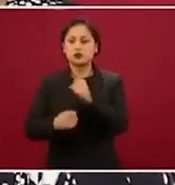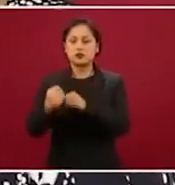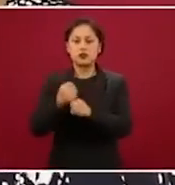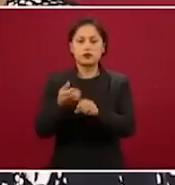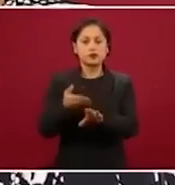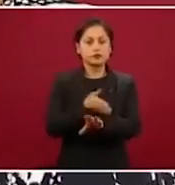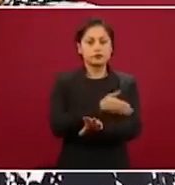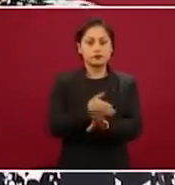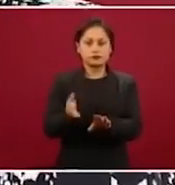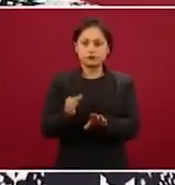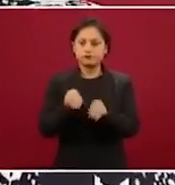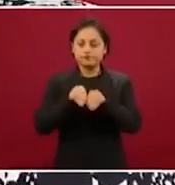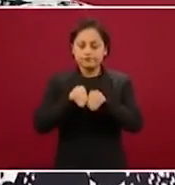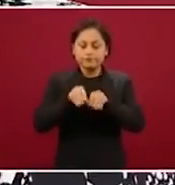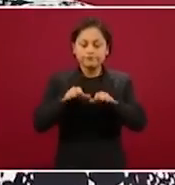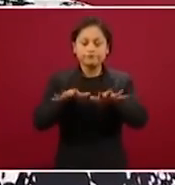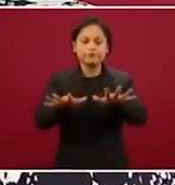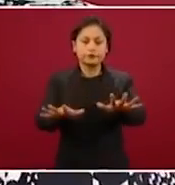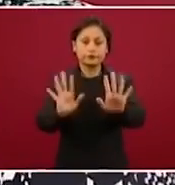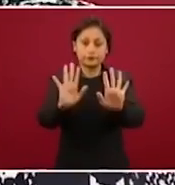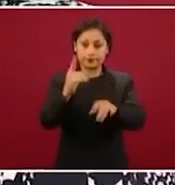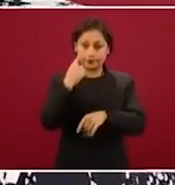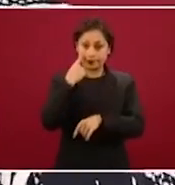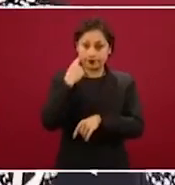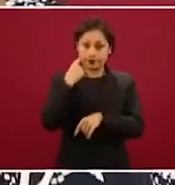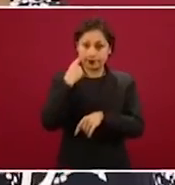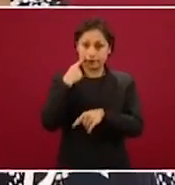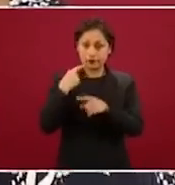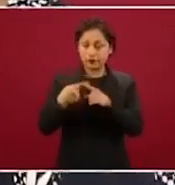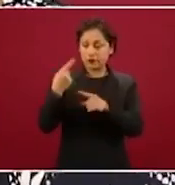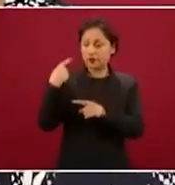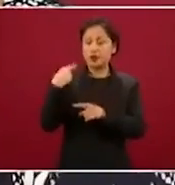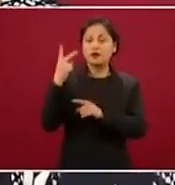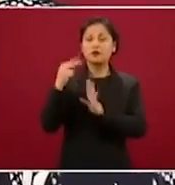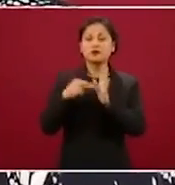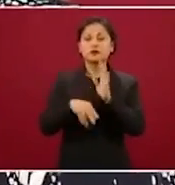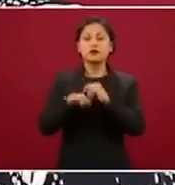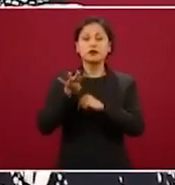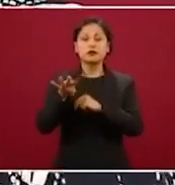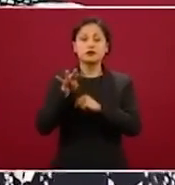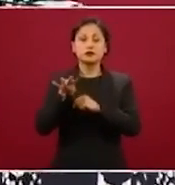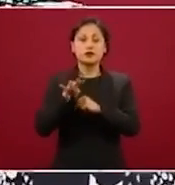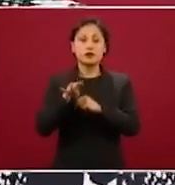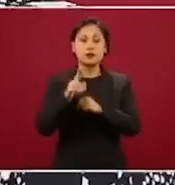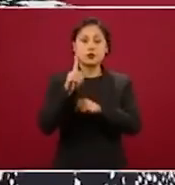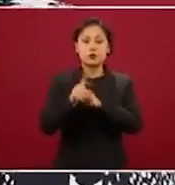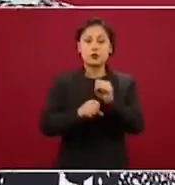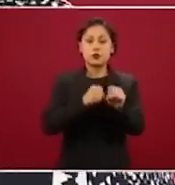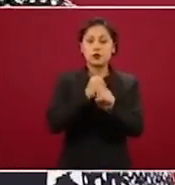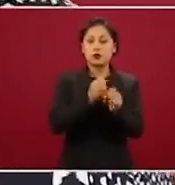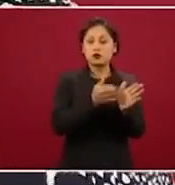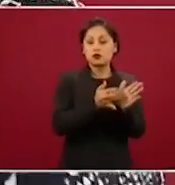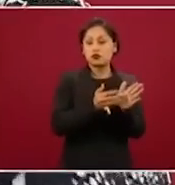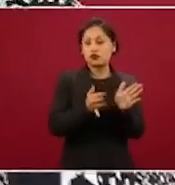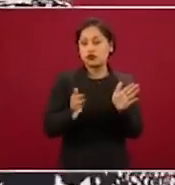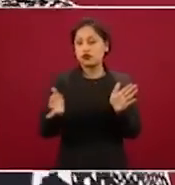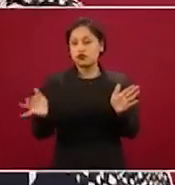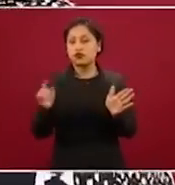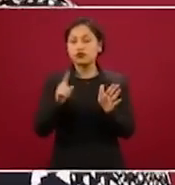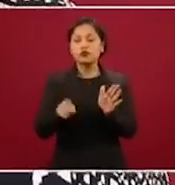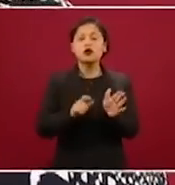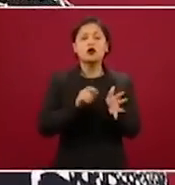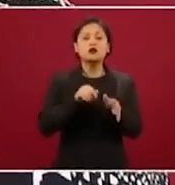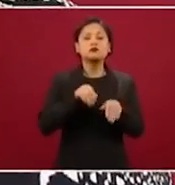como la dispersión se dio a lo largo de todos los meses del 19, en realidad este número se puede mover